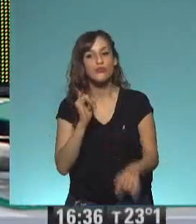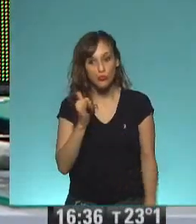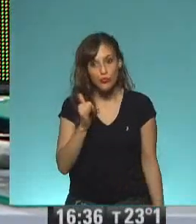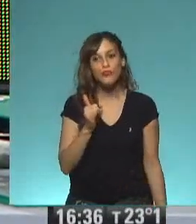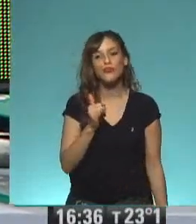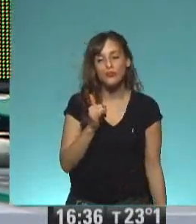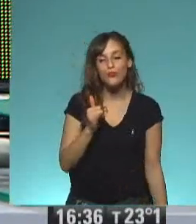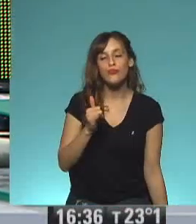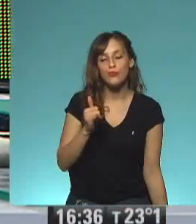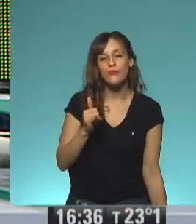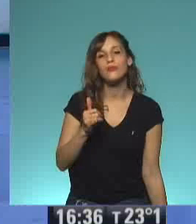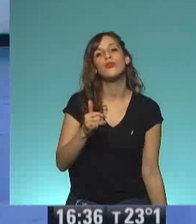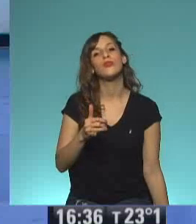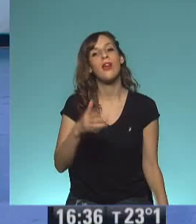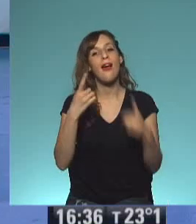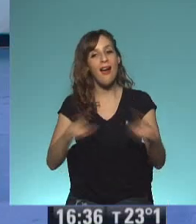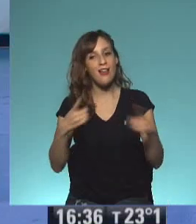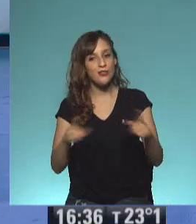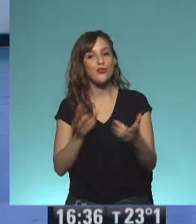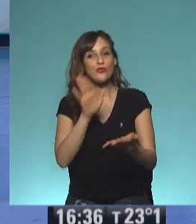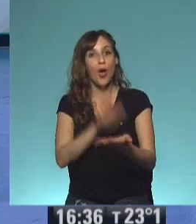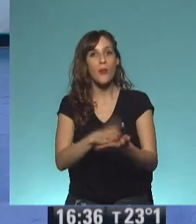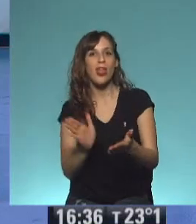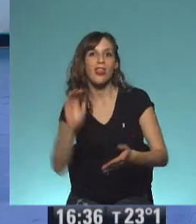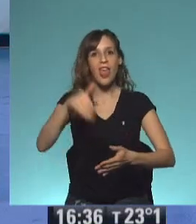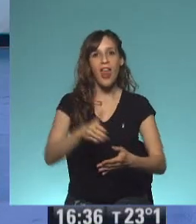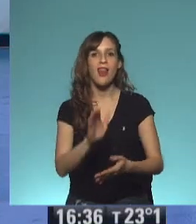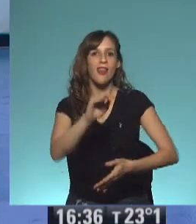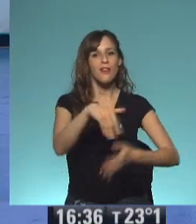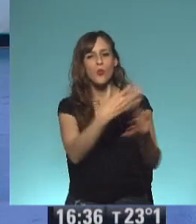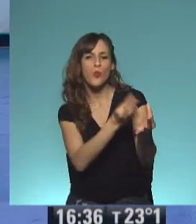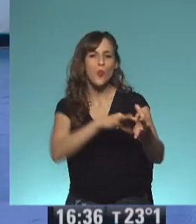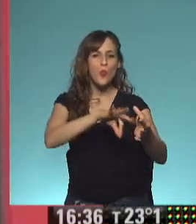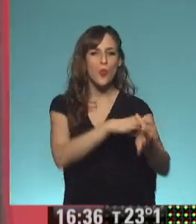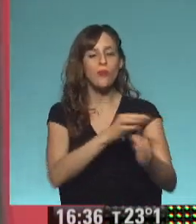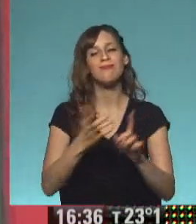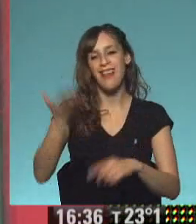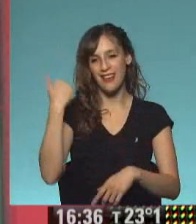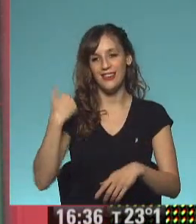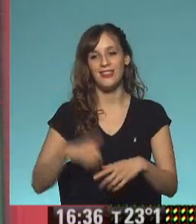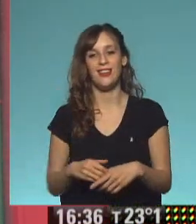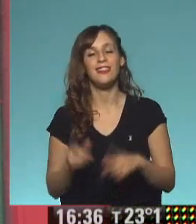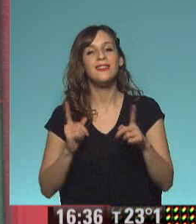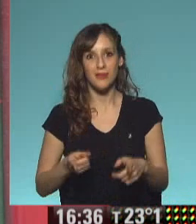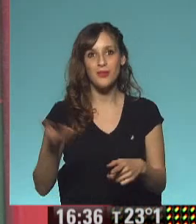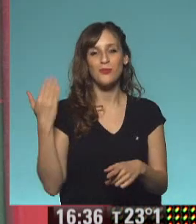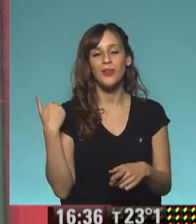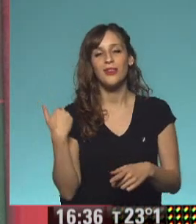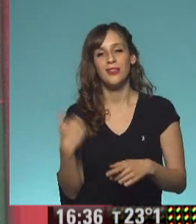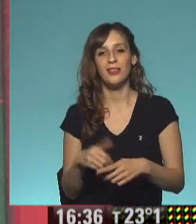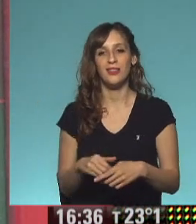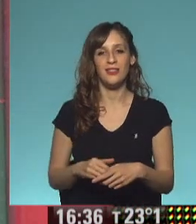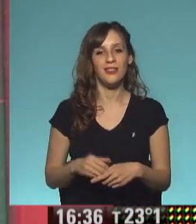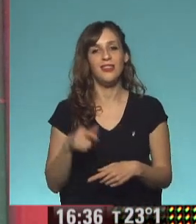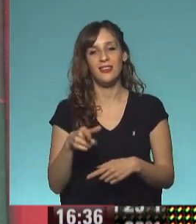violín voy a pescar con mi red marinera después vimos 20 ratones con el